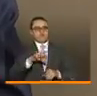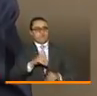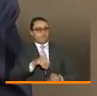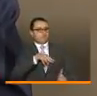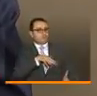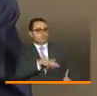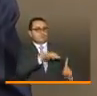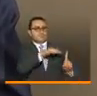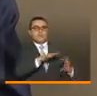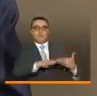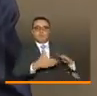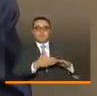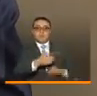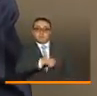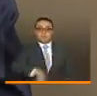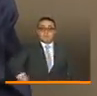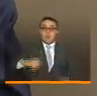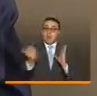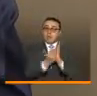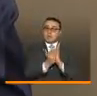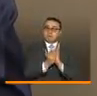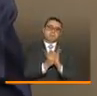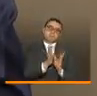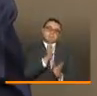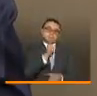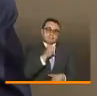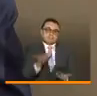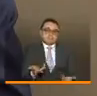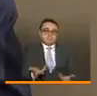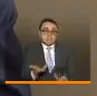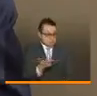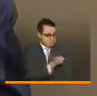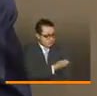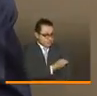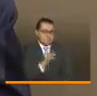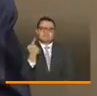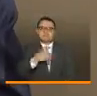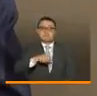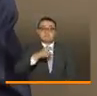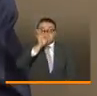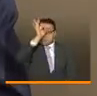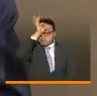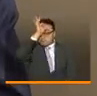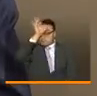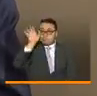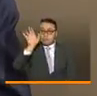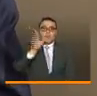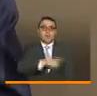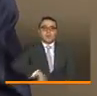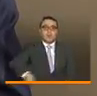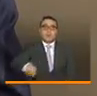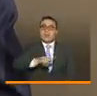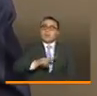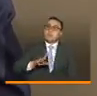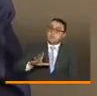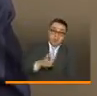no está educada, que desconoce qué es la vacunación, seguramente no la va a recibir